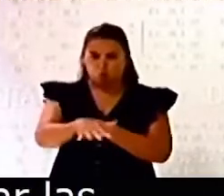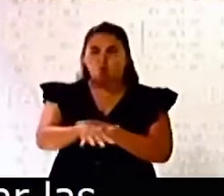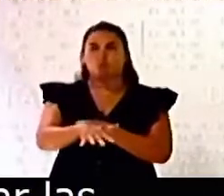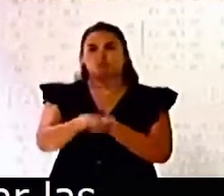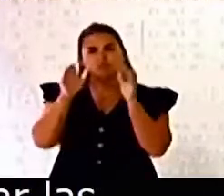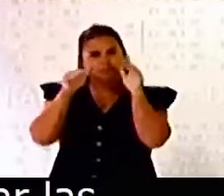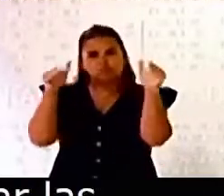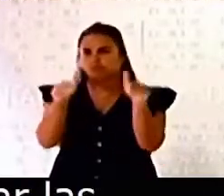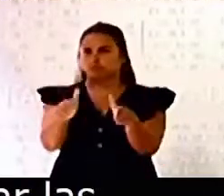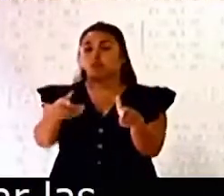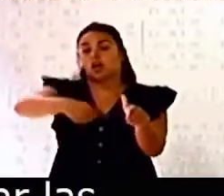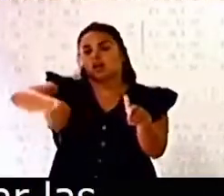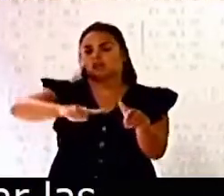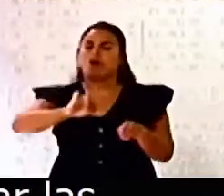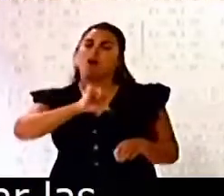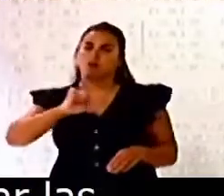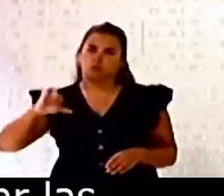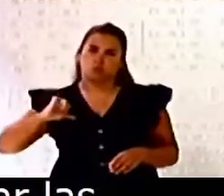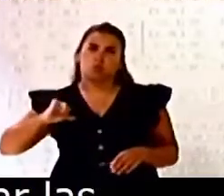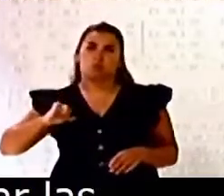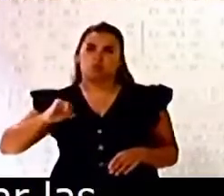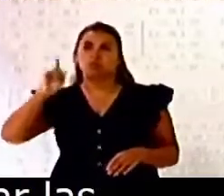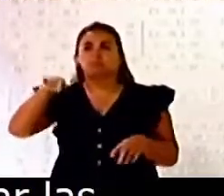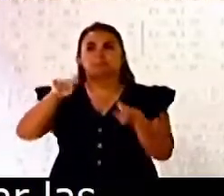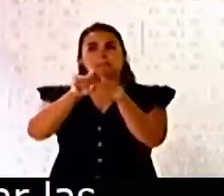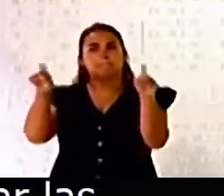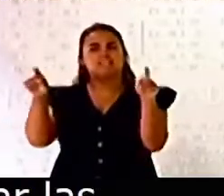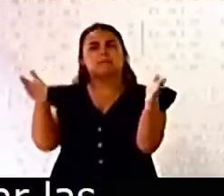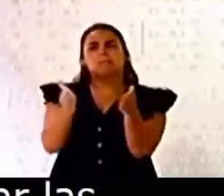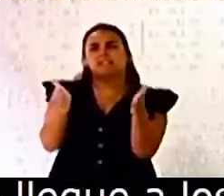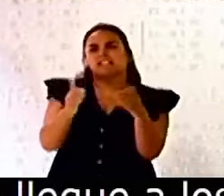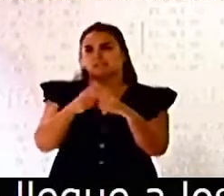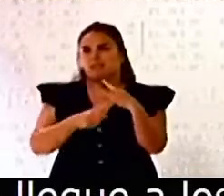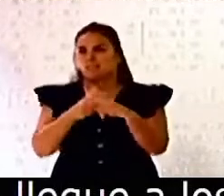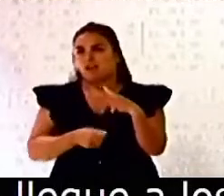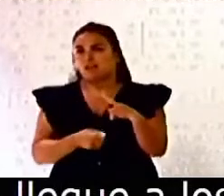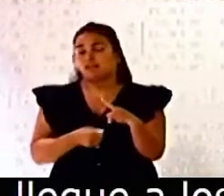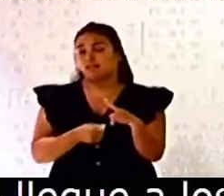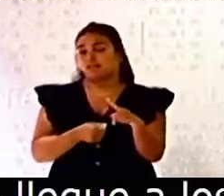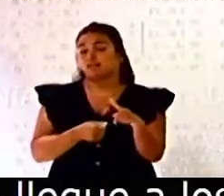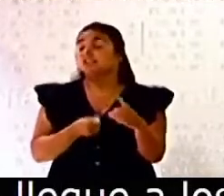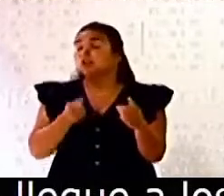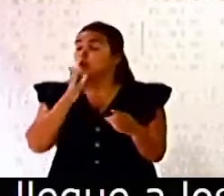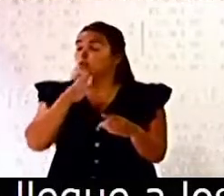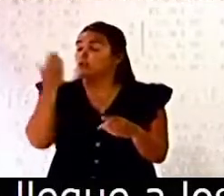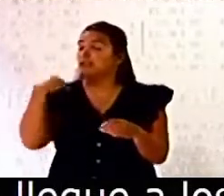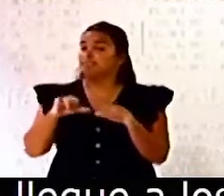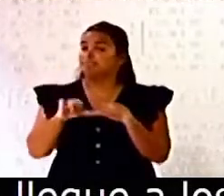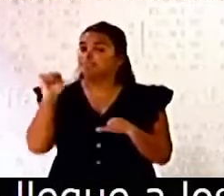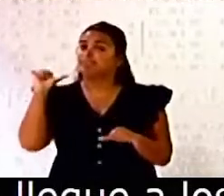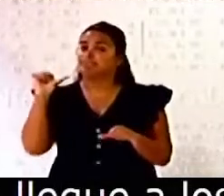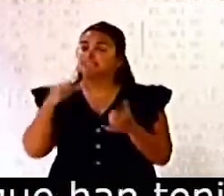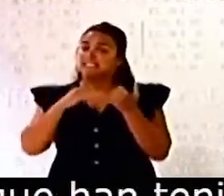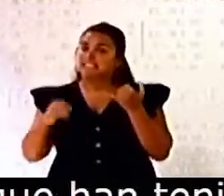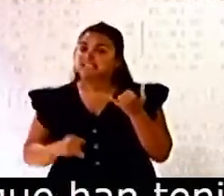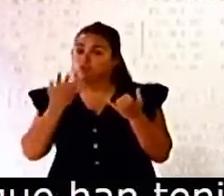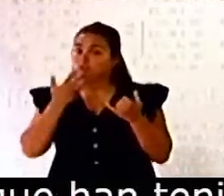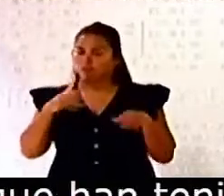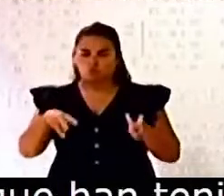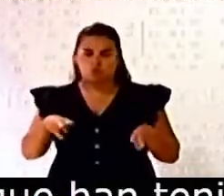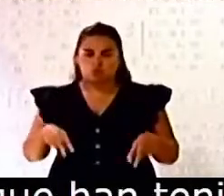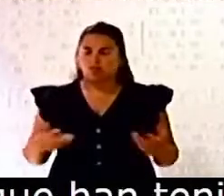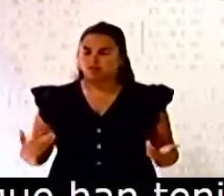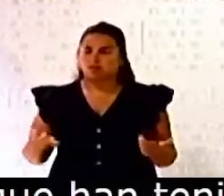destinado, que son los autónomos, que son las pequeñas y medianas empresas que han tenido que hacer frente a una crisis nunca antes conocida, con un